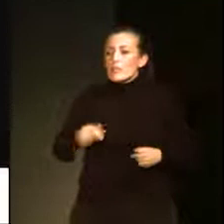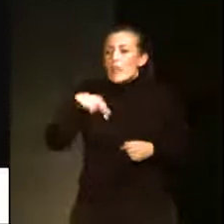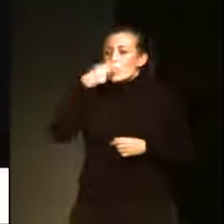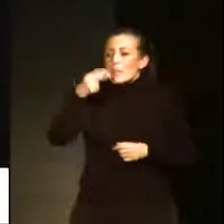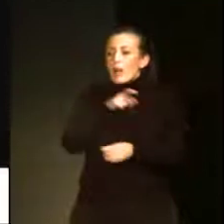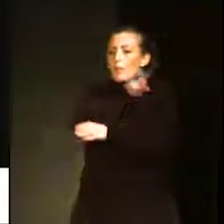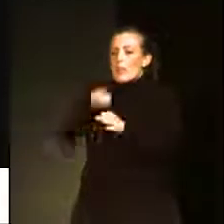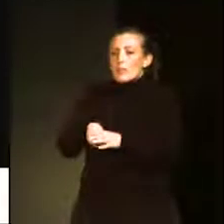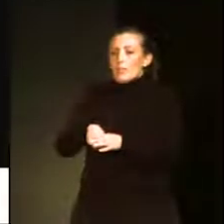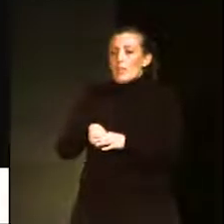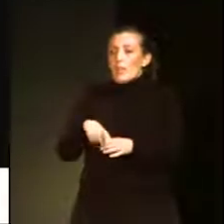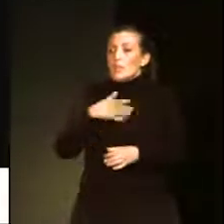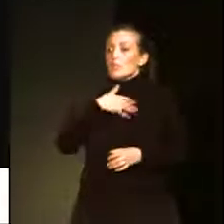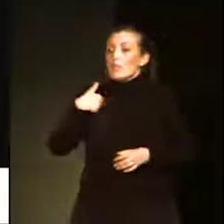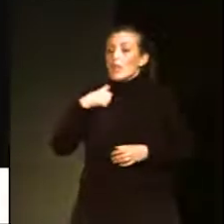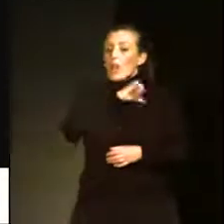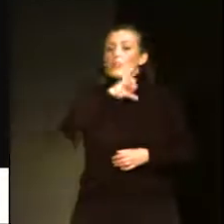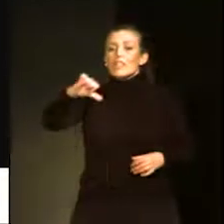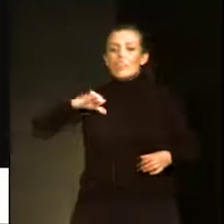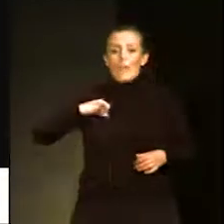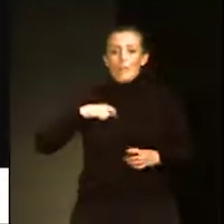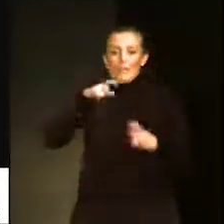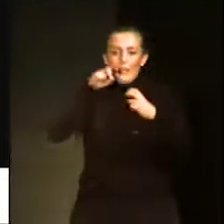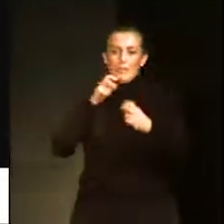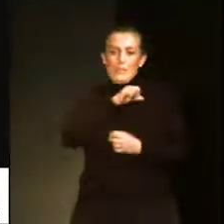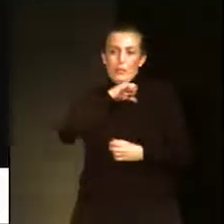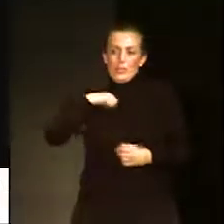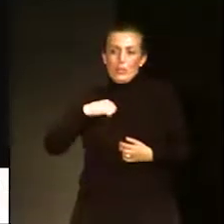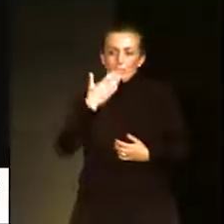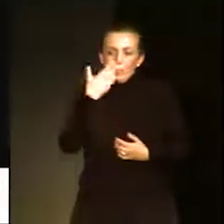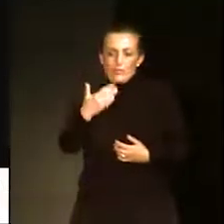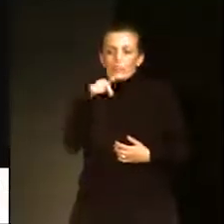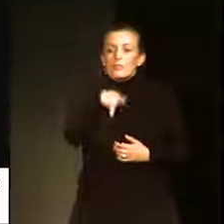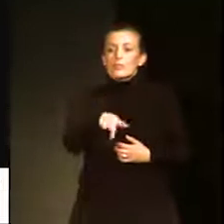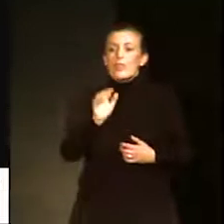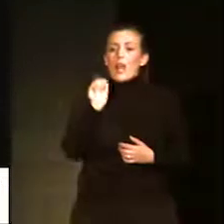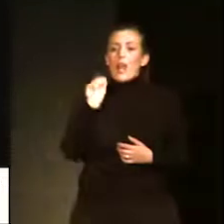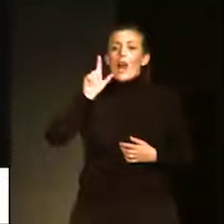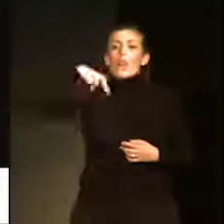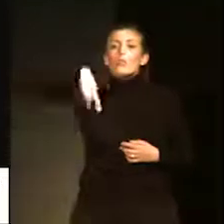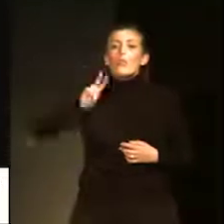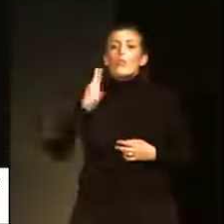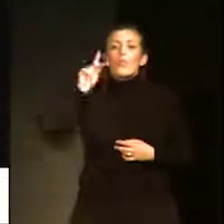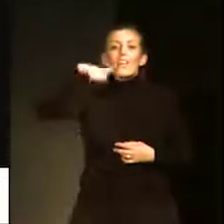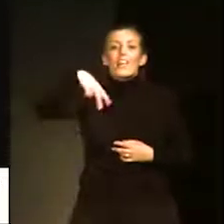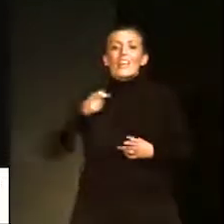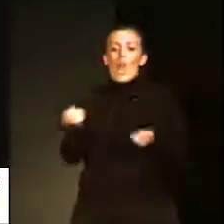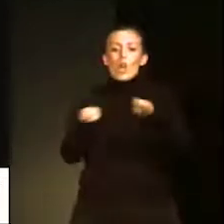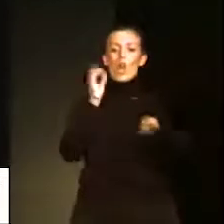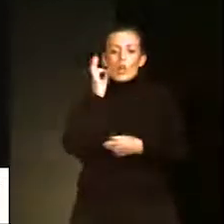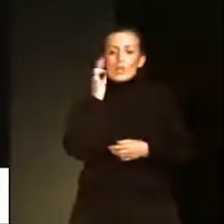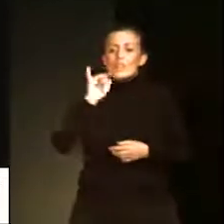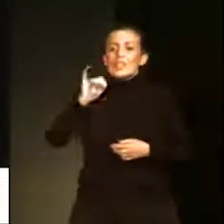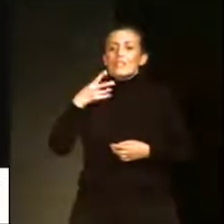en participar. Lo quiero personalizar especialmente en Almudena Heredero, que coordina estas jornadas, en